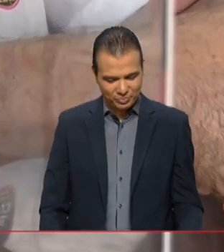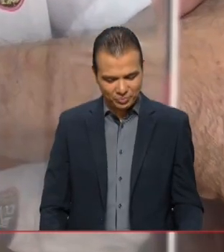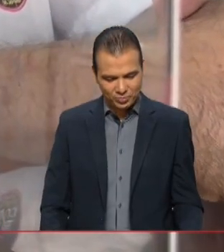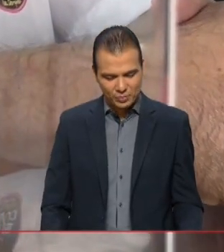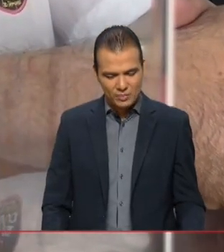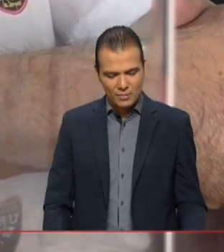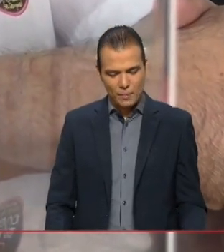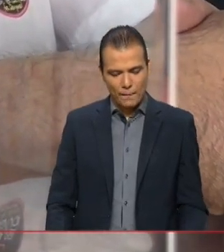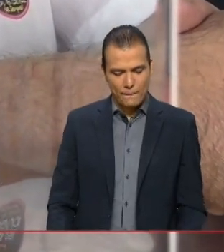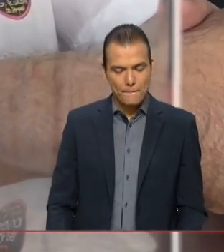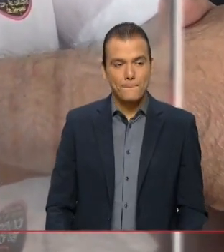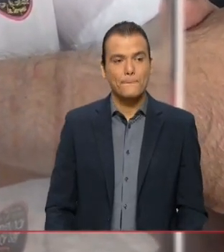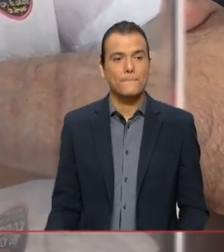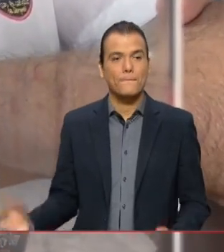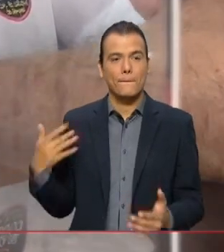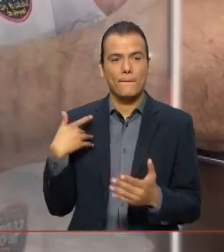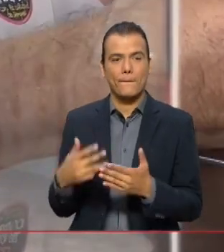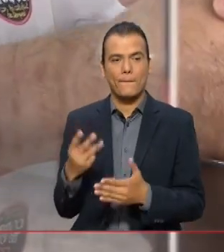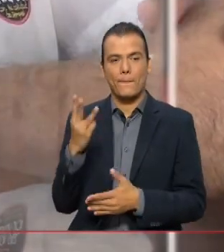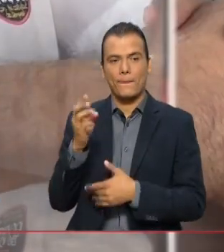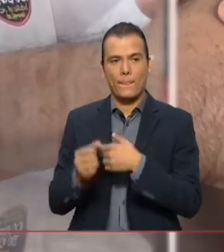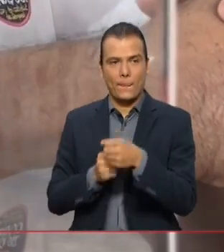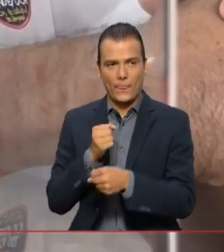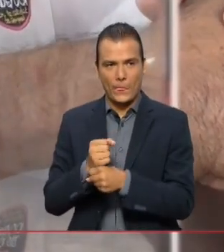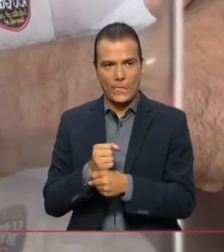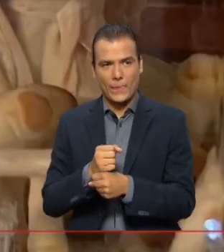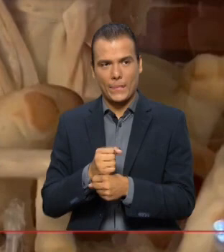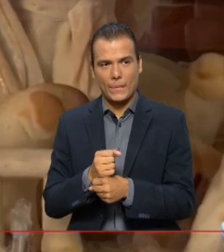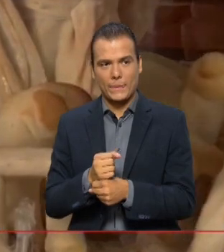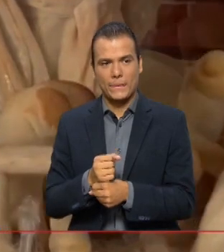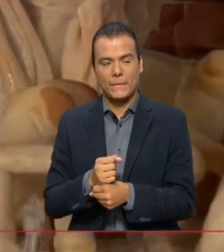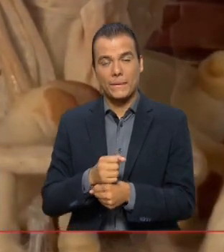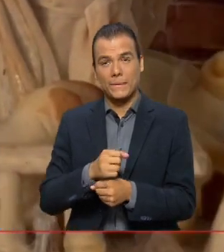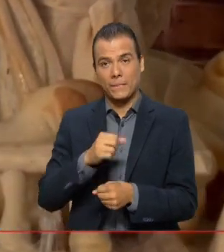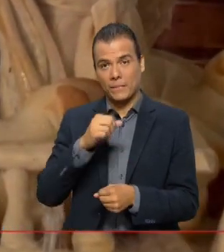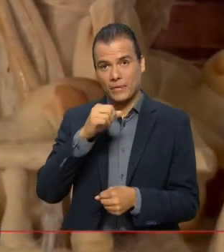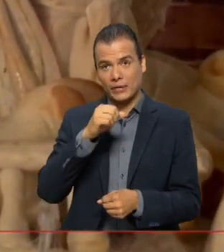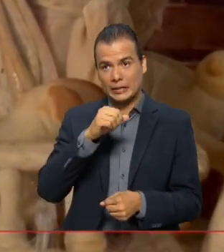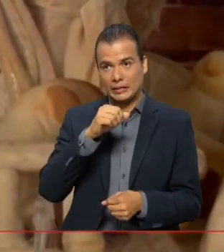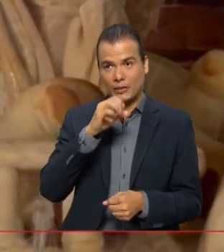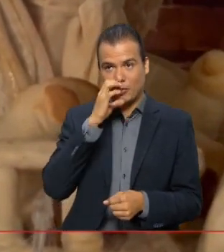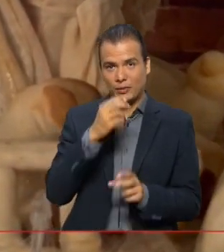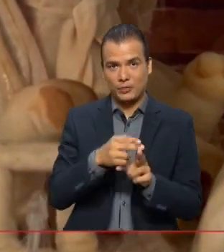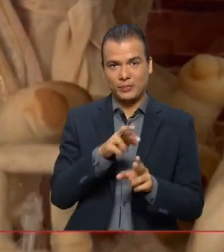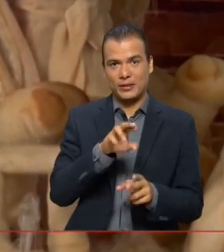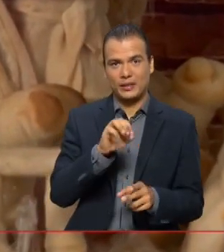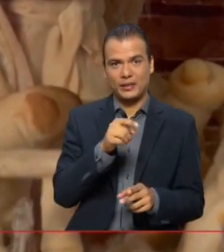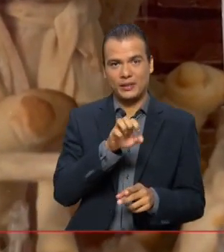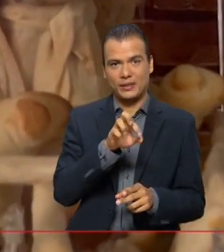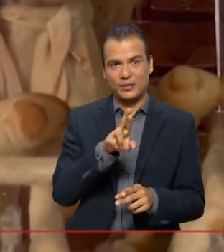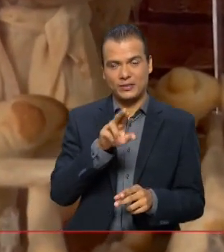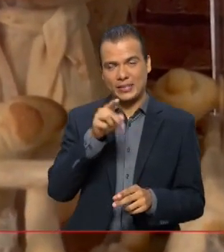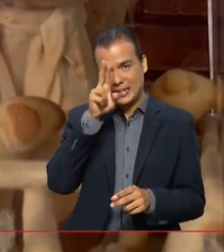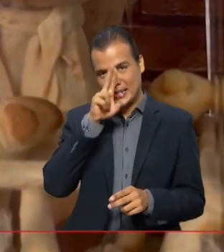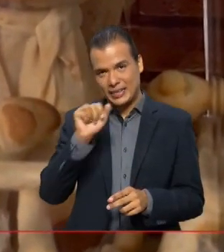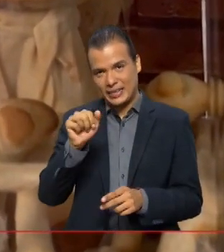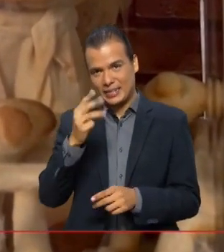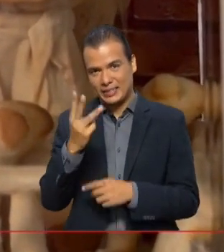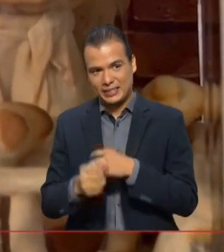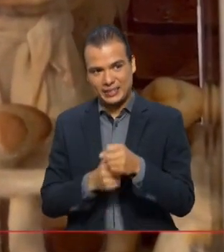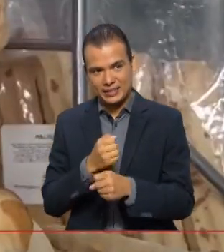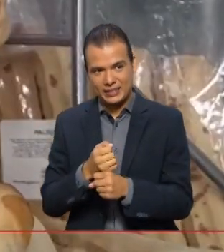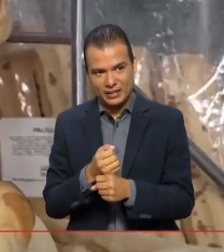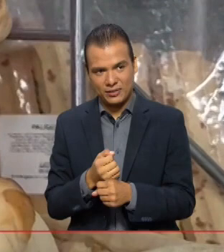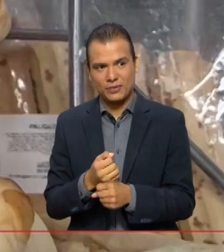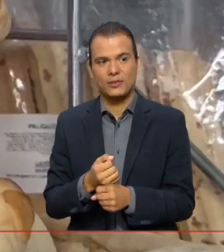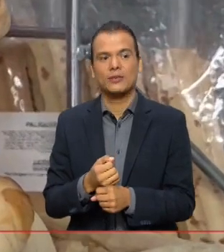Hace ya más de 30 años, cuando cursaba tercero de primaria, la hija de Roger Rodríguez, panadero de profesión, llevó a su padre la